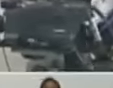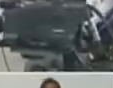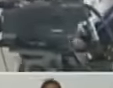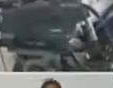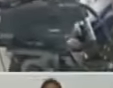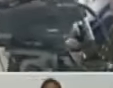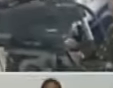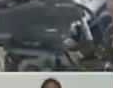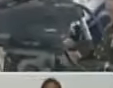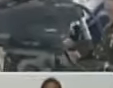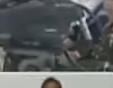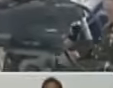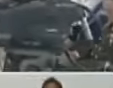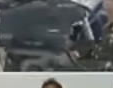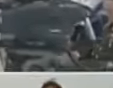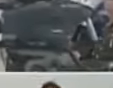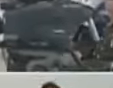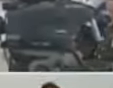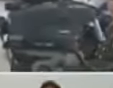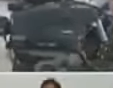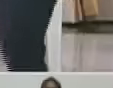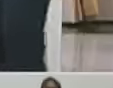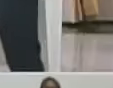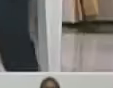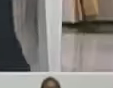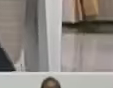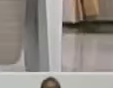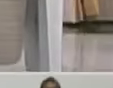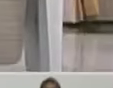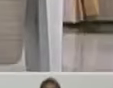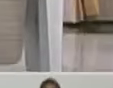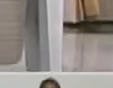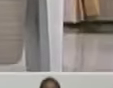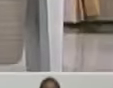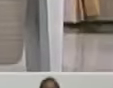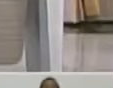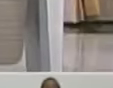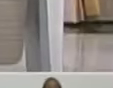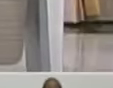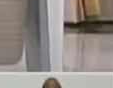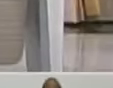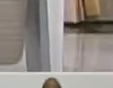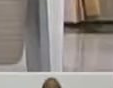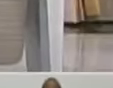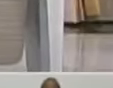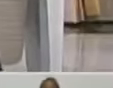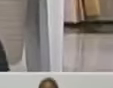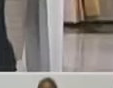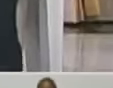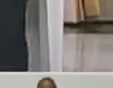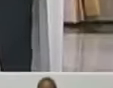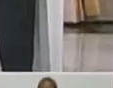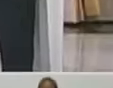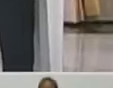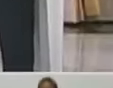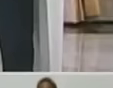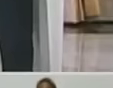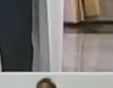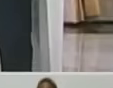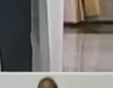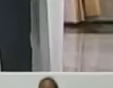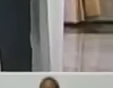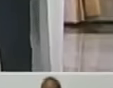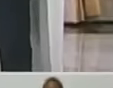natural no asociados y a la explotación de yacimientos del gas natural para el periodo de los próximos 20